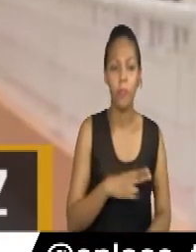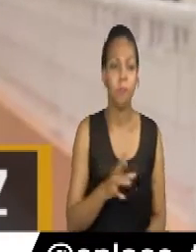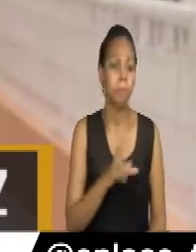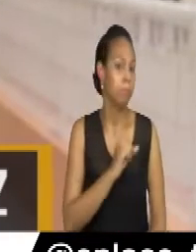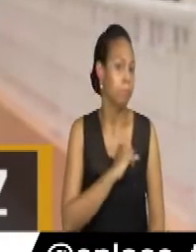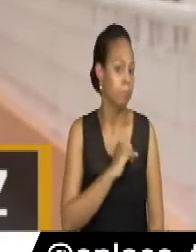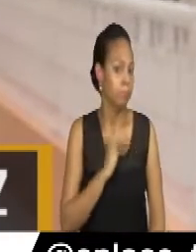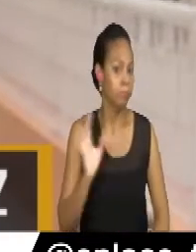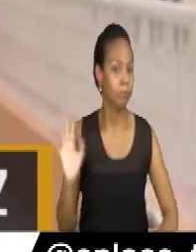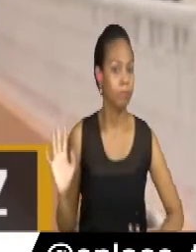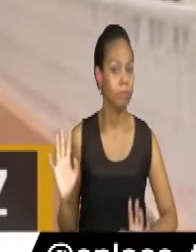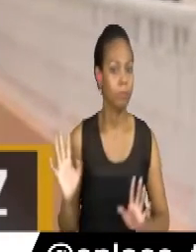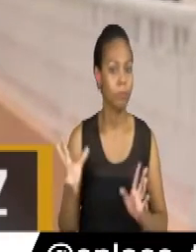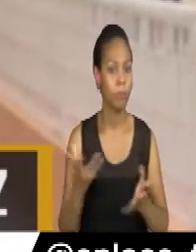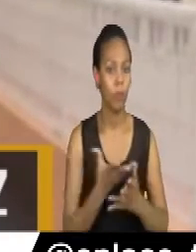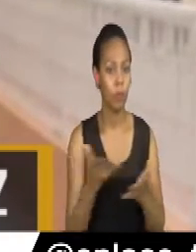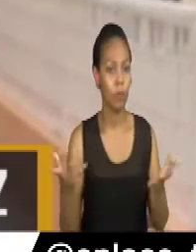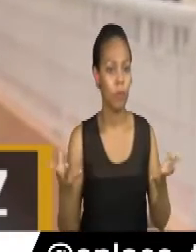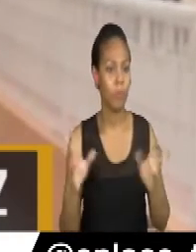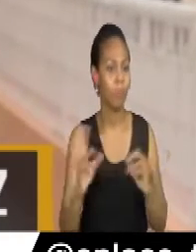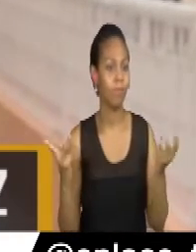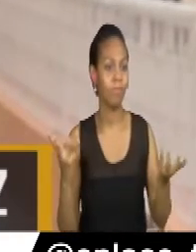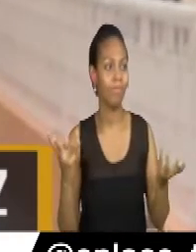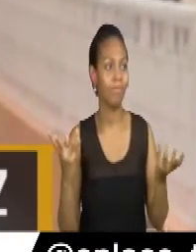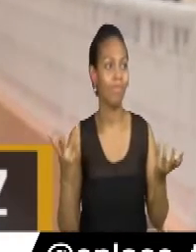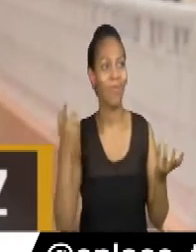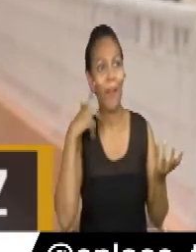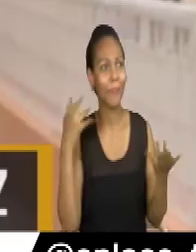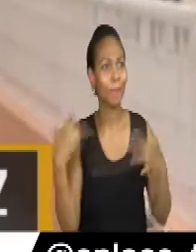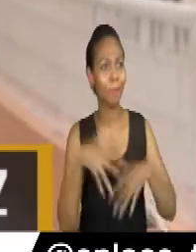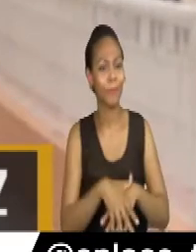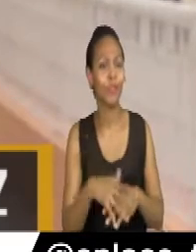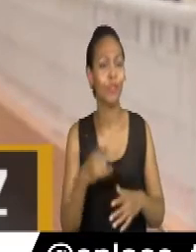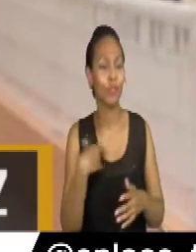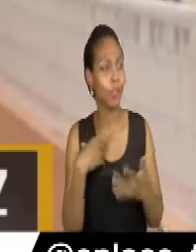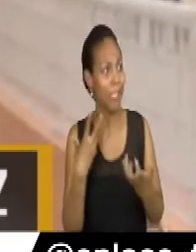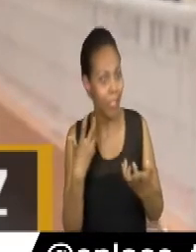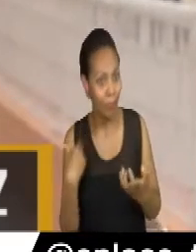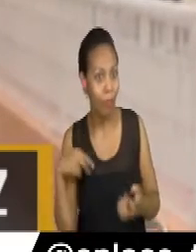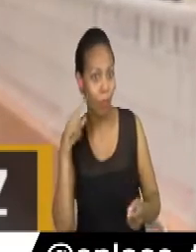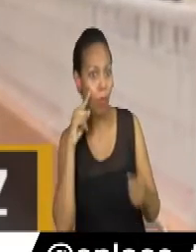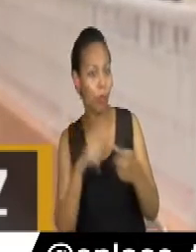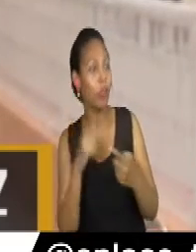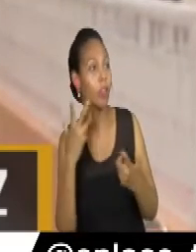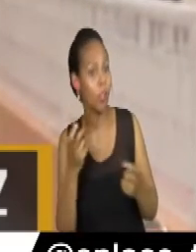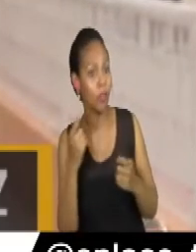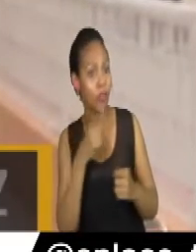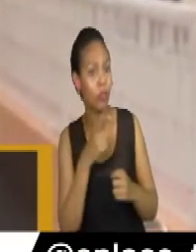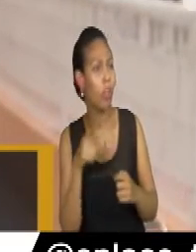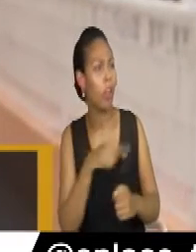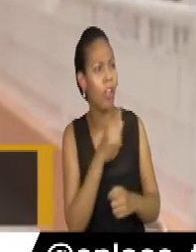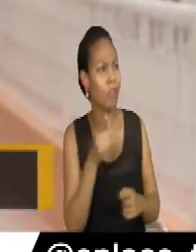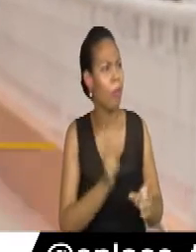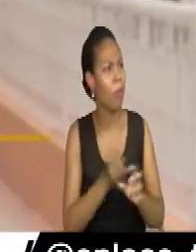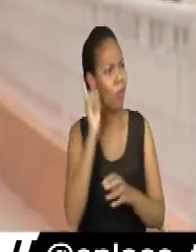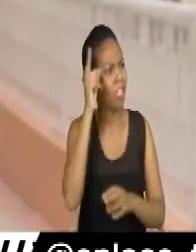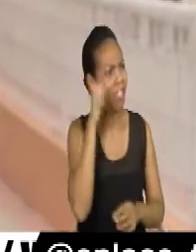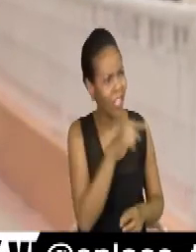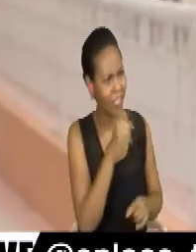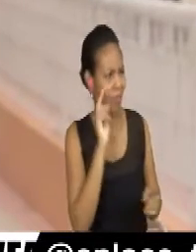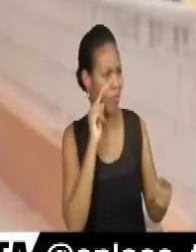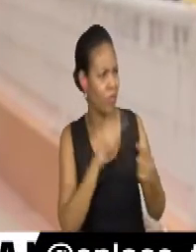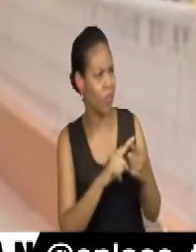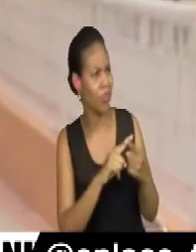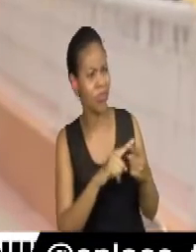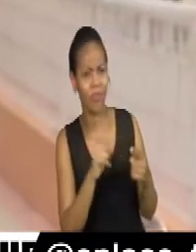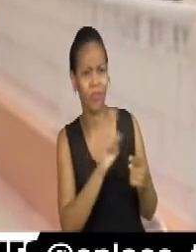desafortunadamente se mezclaron las cosas porque se le quiso dar una connotación política a nuestra solicitud y nada más alejado